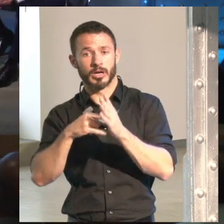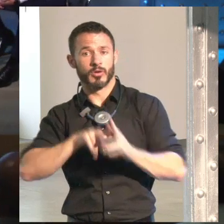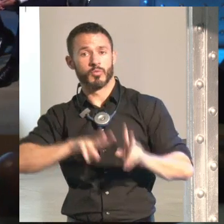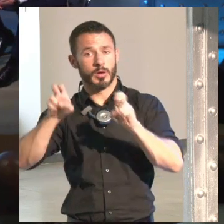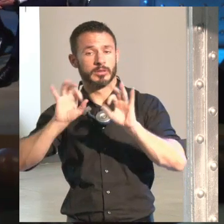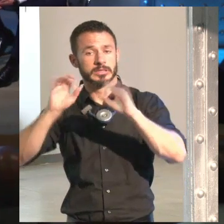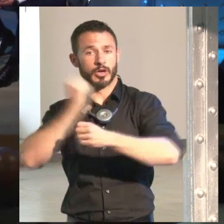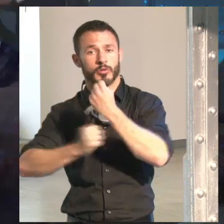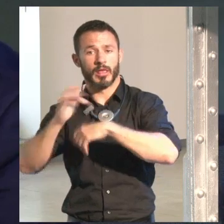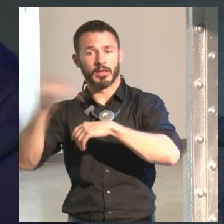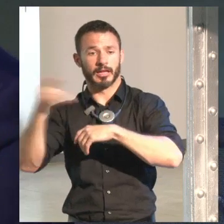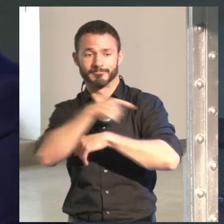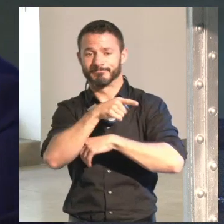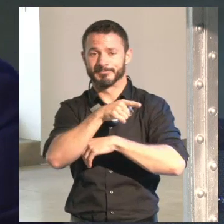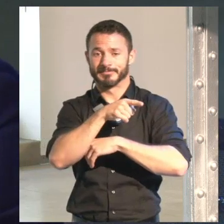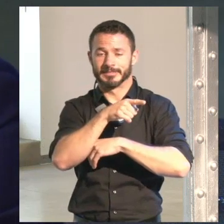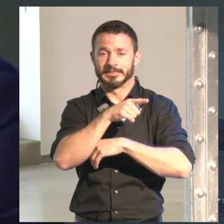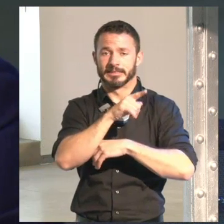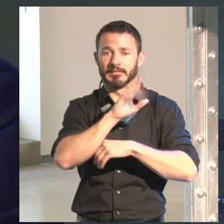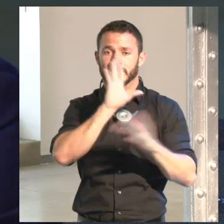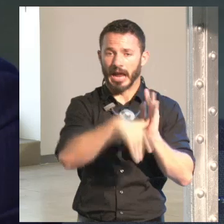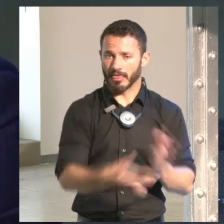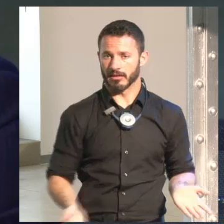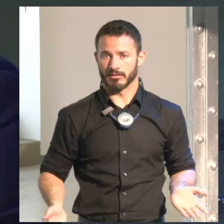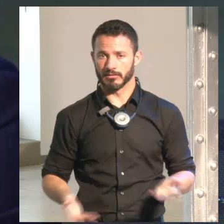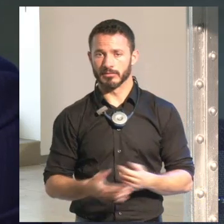economía digital como reto, ¿no? También en el ámbito fiscal.